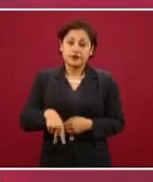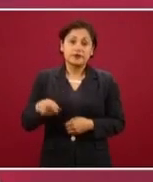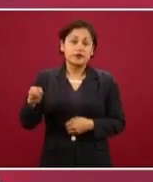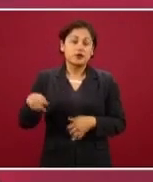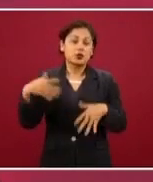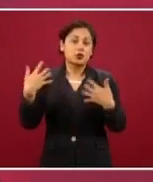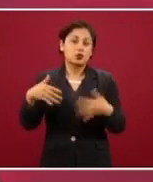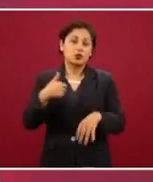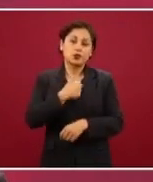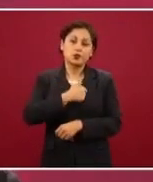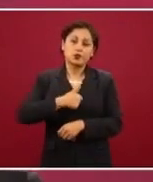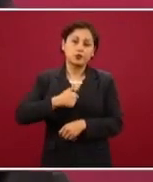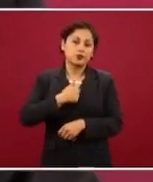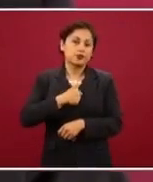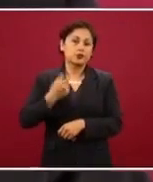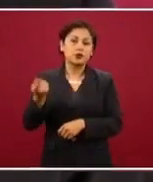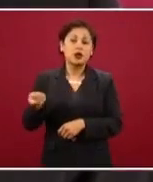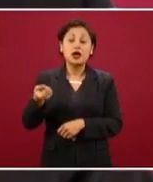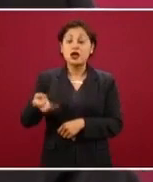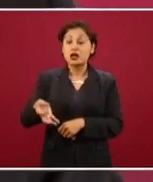infección que le causó